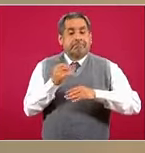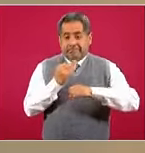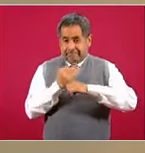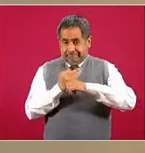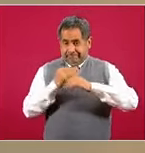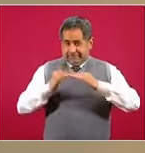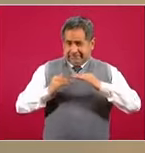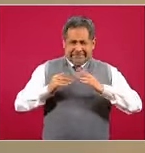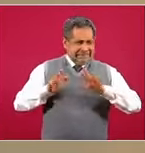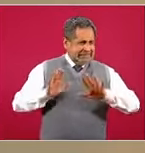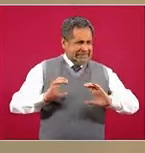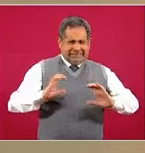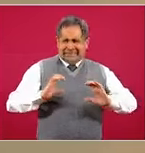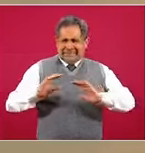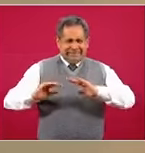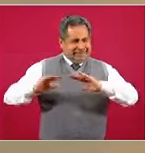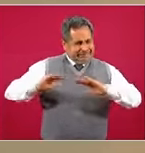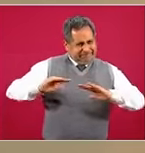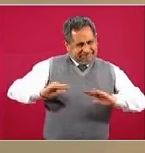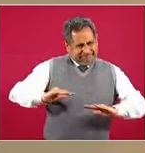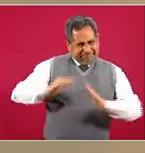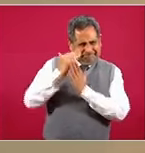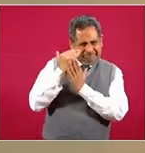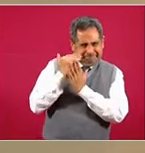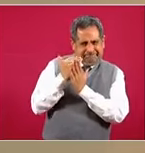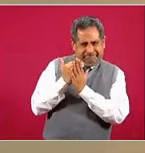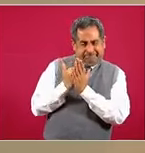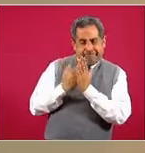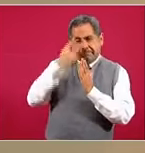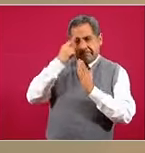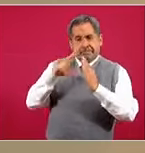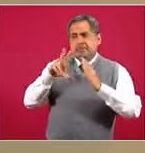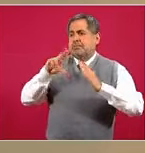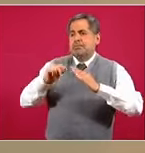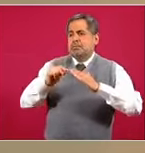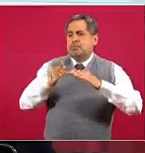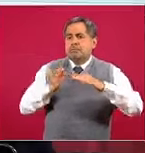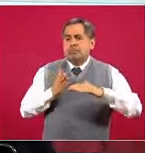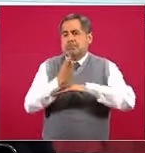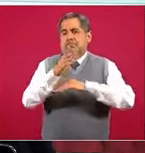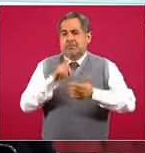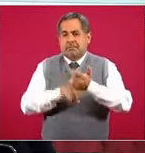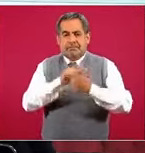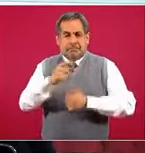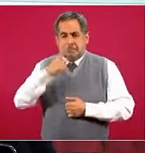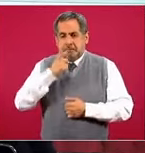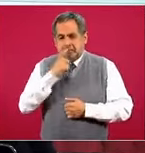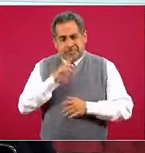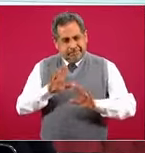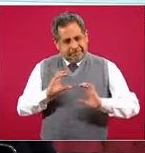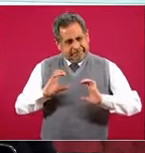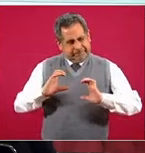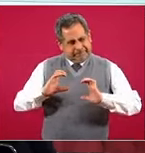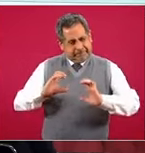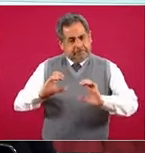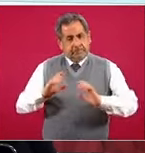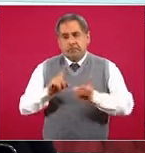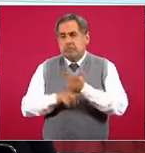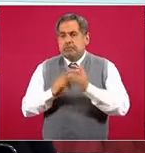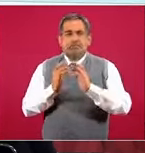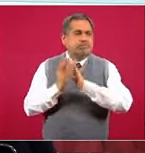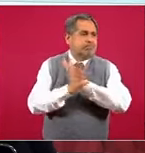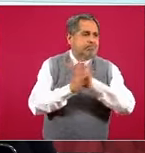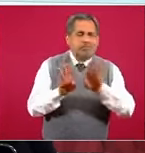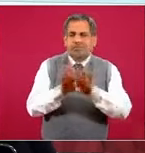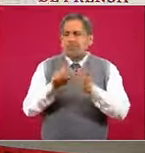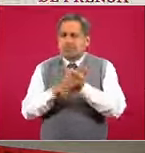para disminuir la posibilidad de contagio, la velocidad de contagio, la cantidad